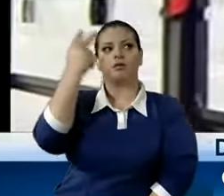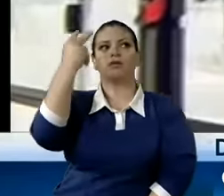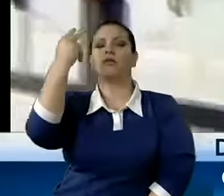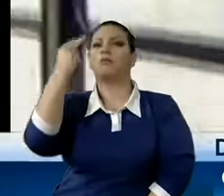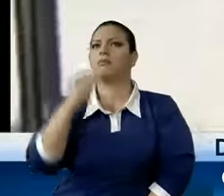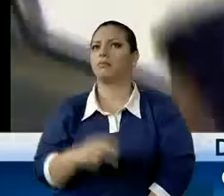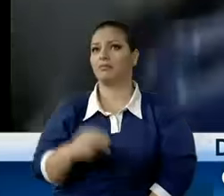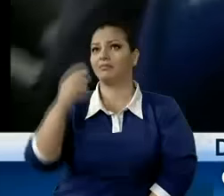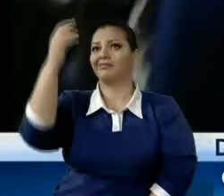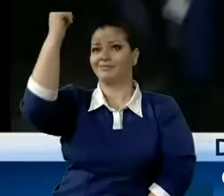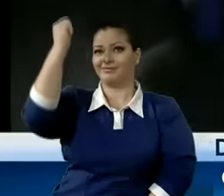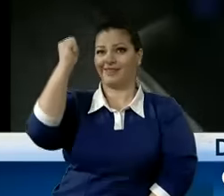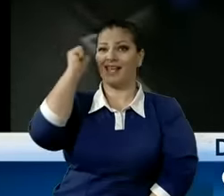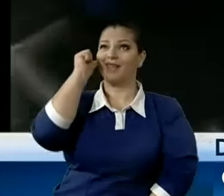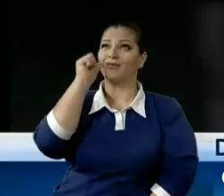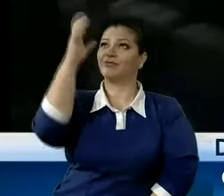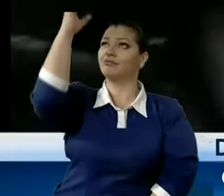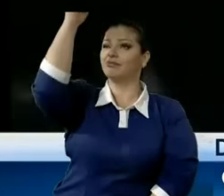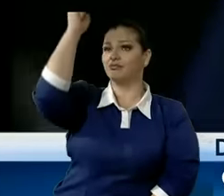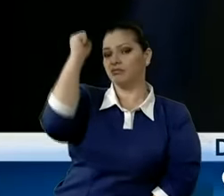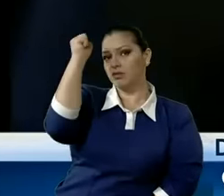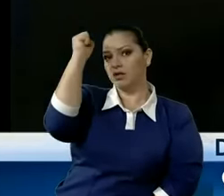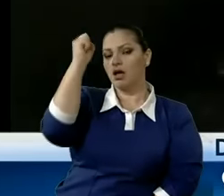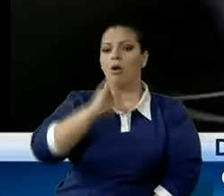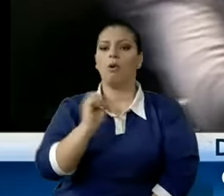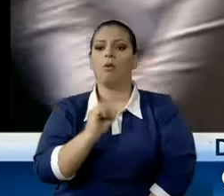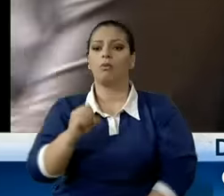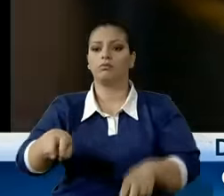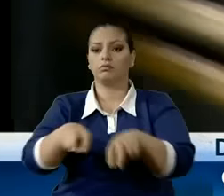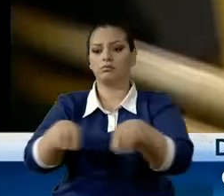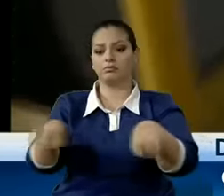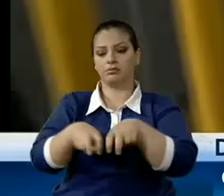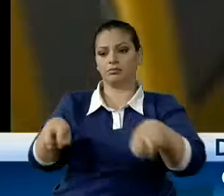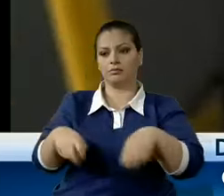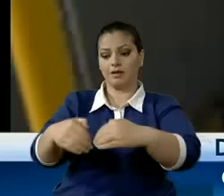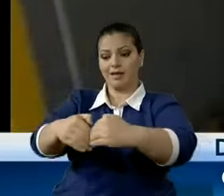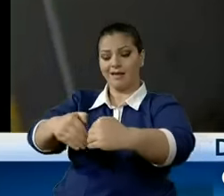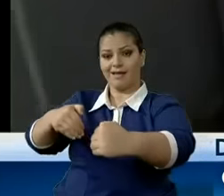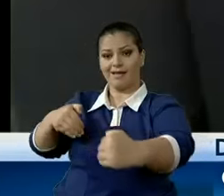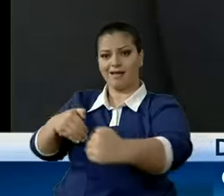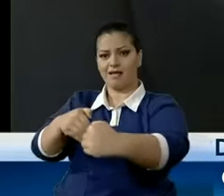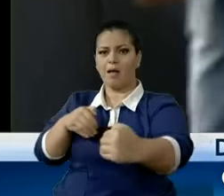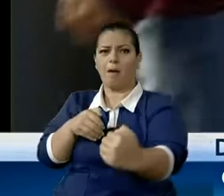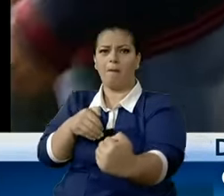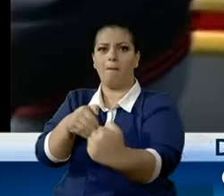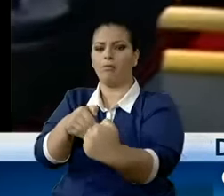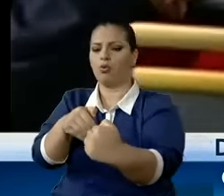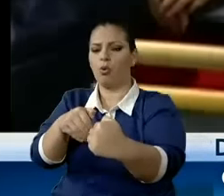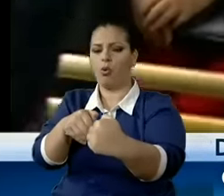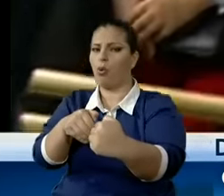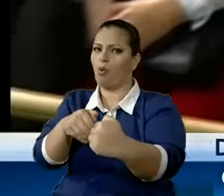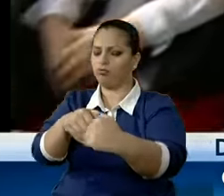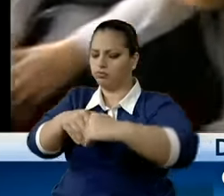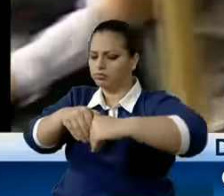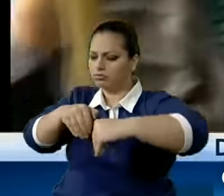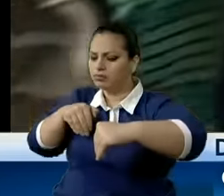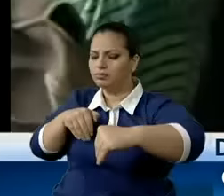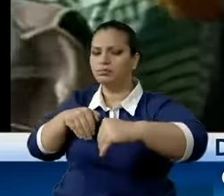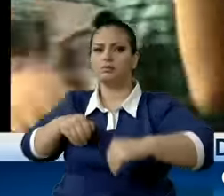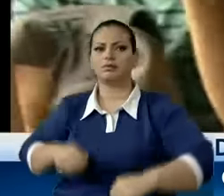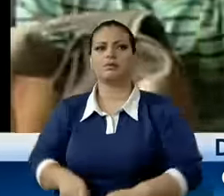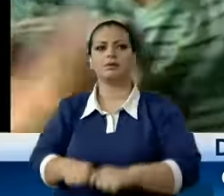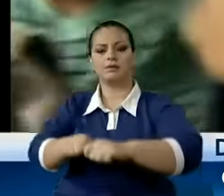que requiere mínimo de 68 centímetros de asiento a asiento y también para evitar algún tipo de inconvenientes, en cada